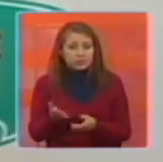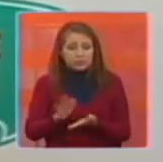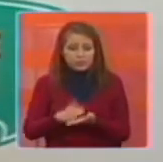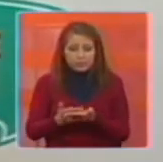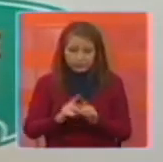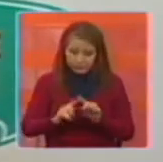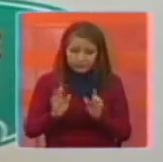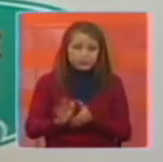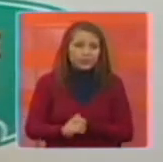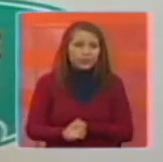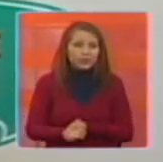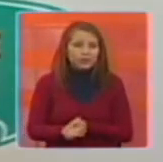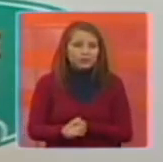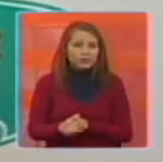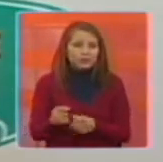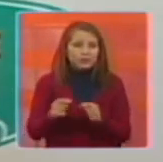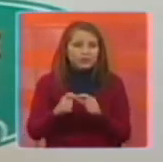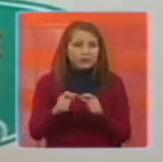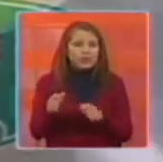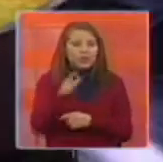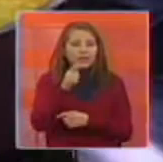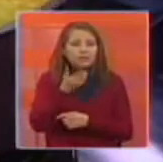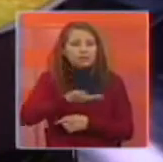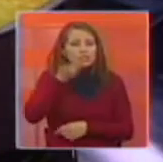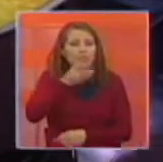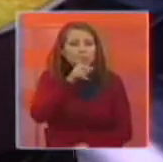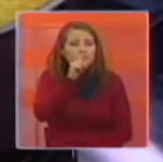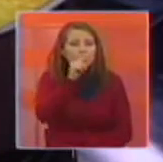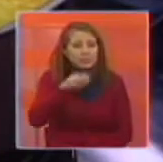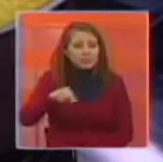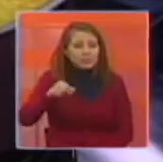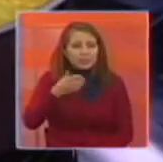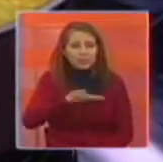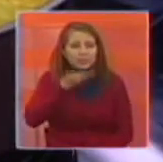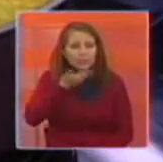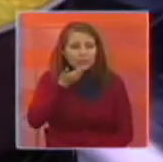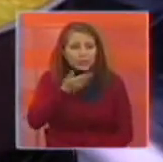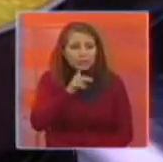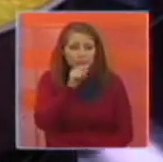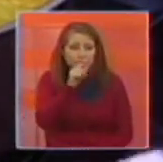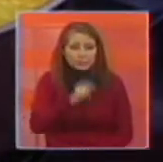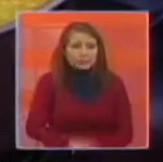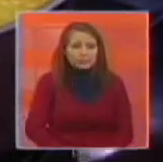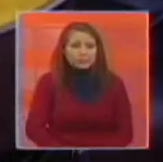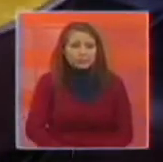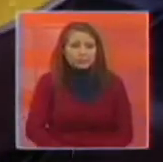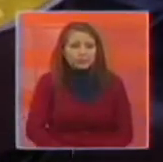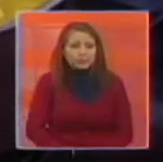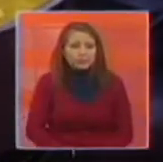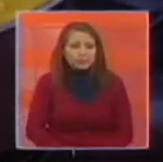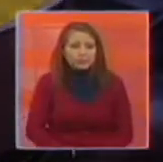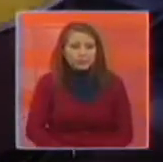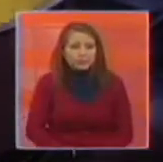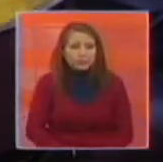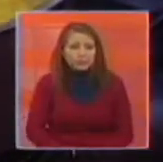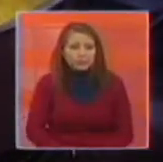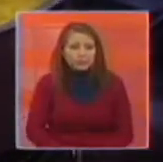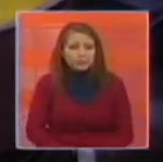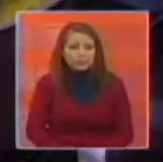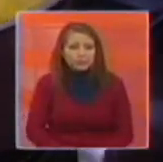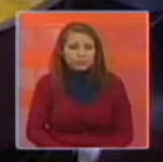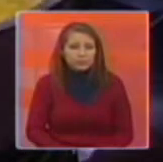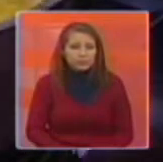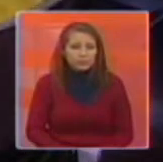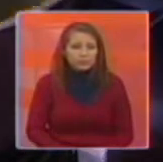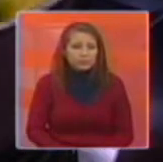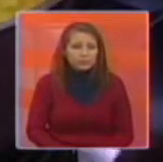refrito. Vamos a agregar el caldito de pollo y después vamos a probar sal, porque el caldo de pollo ya tiene sal, ¿no? Y el pollito que tiene su poquito